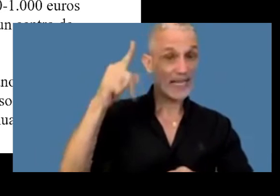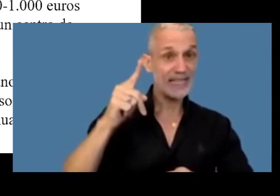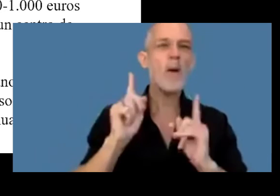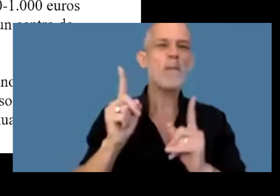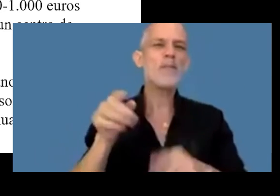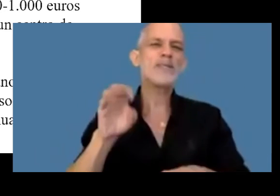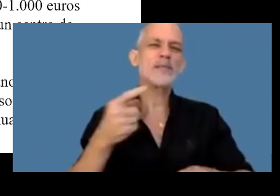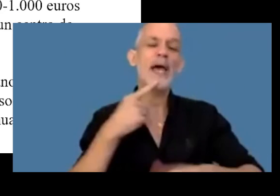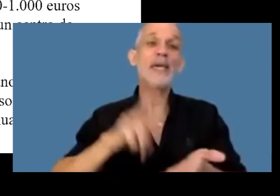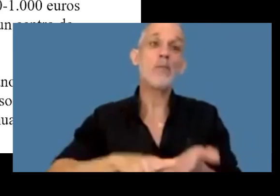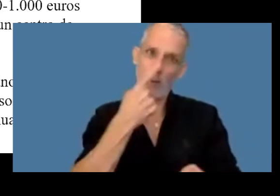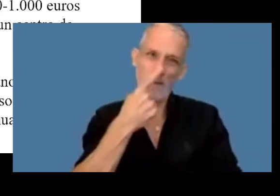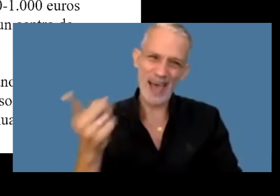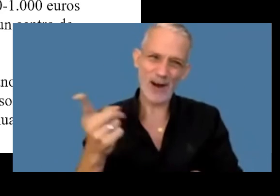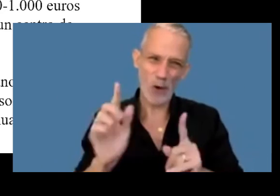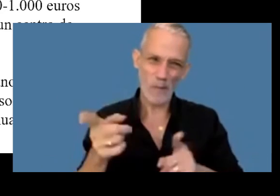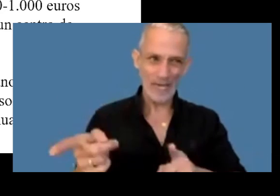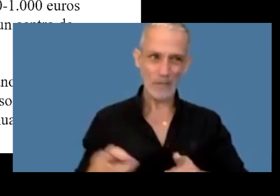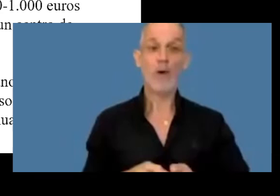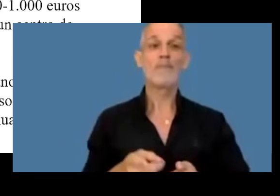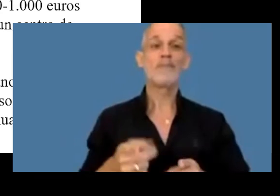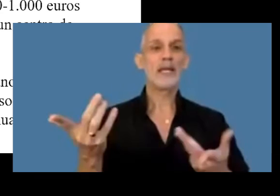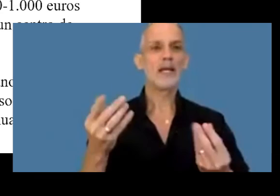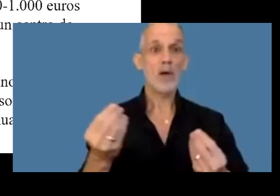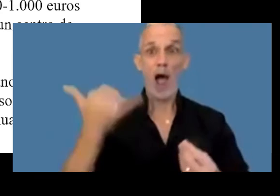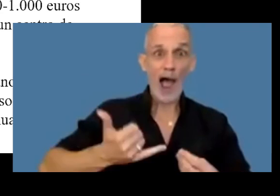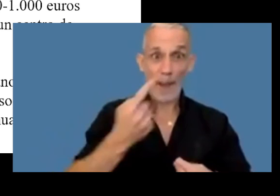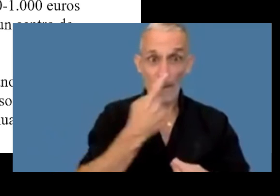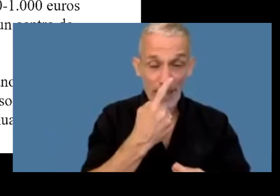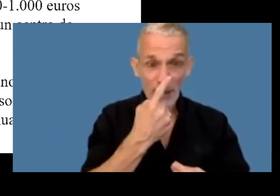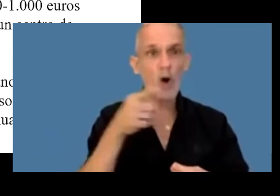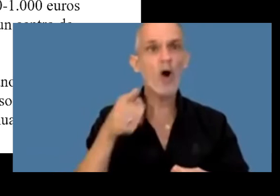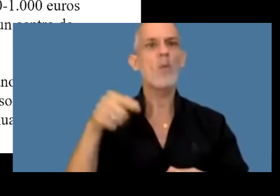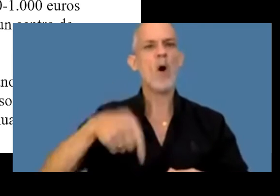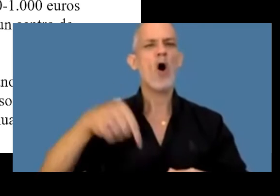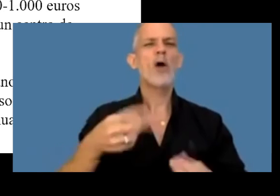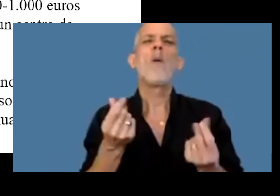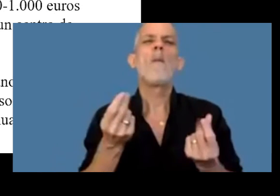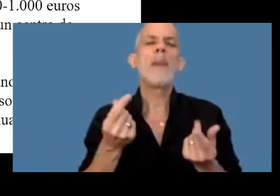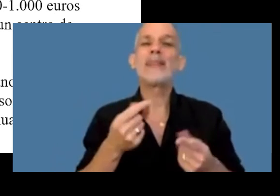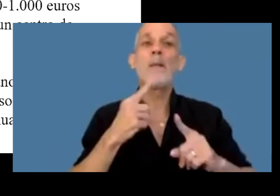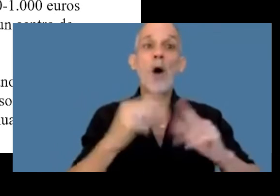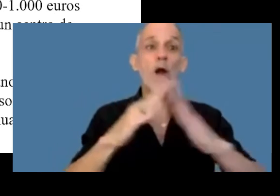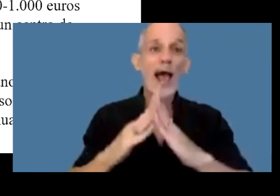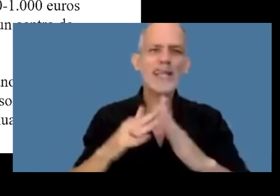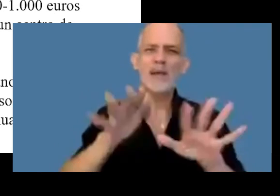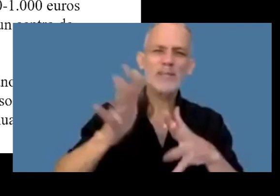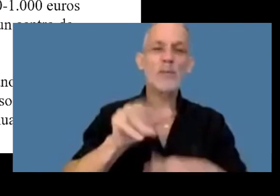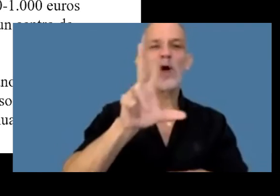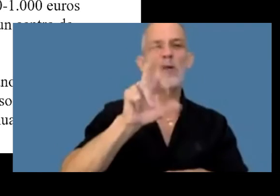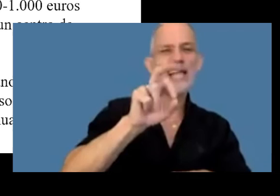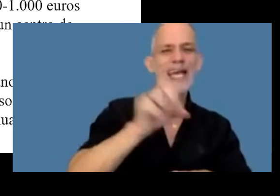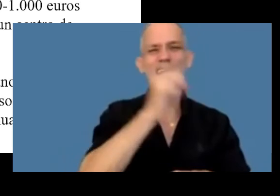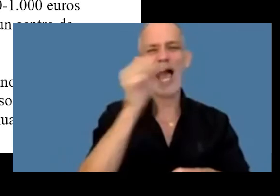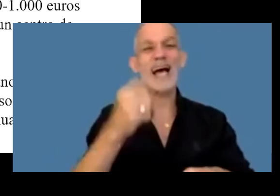impuesto perruno. La tenencia de un perro hoy tiene un costo por hogar que oscila entre 30 y